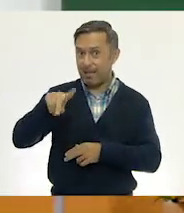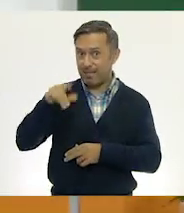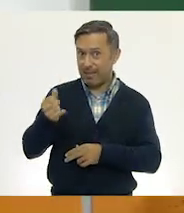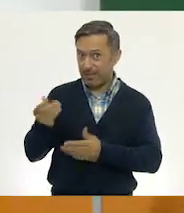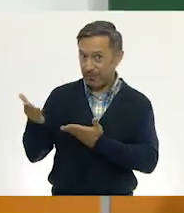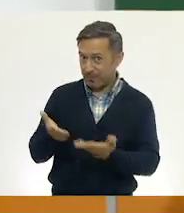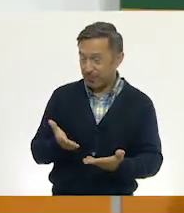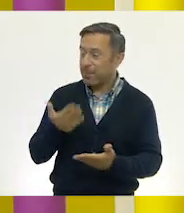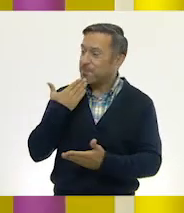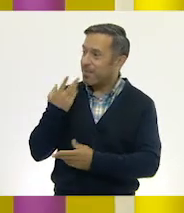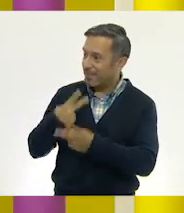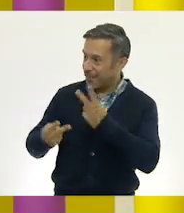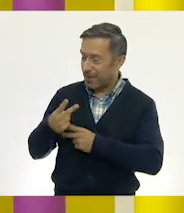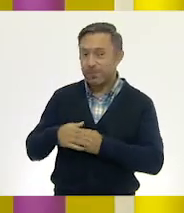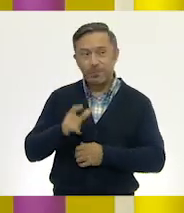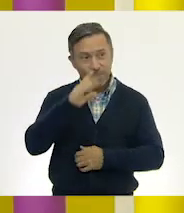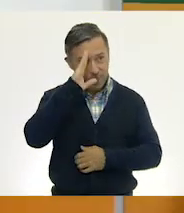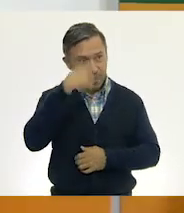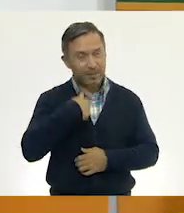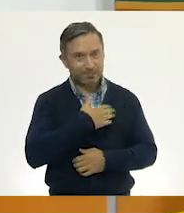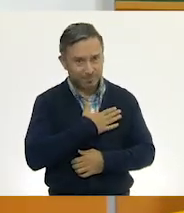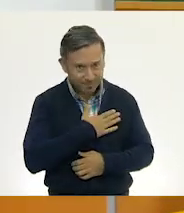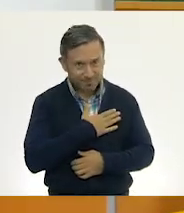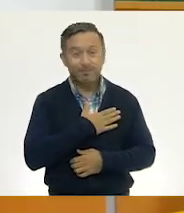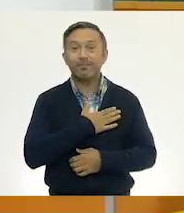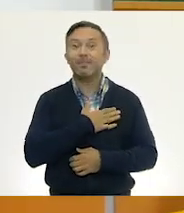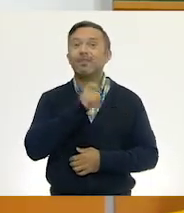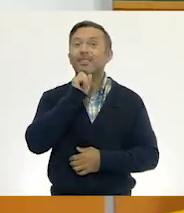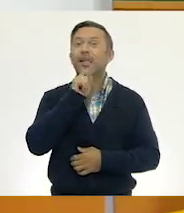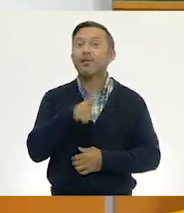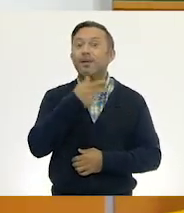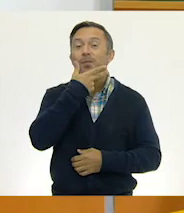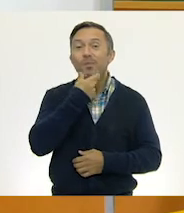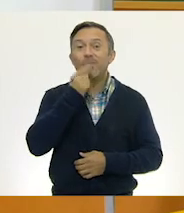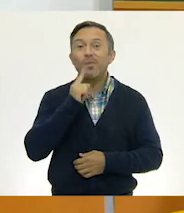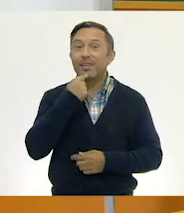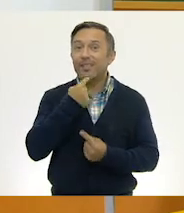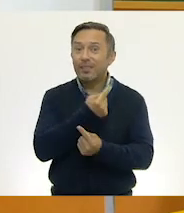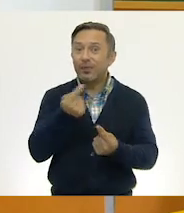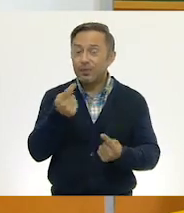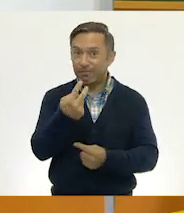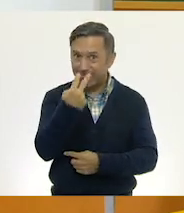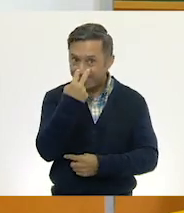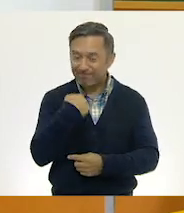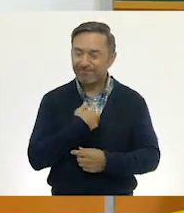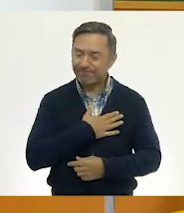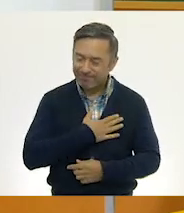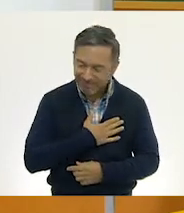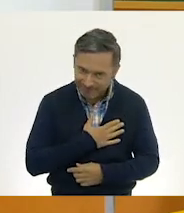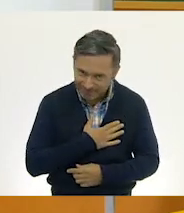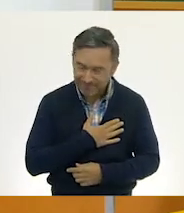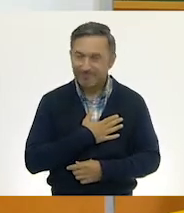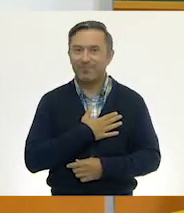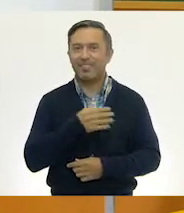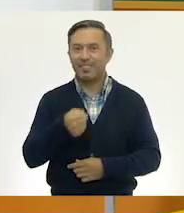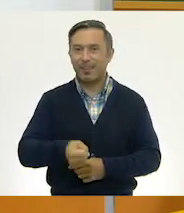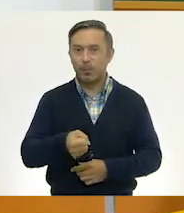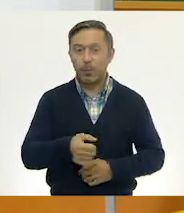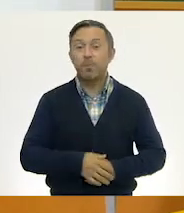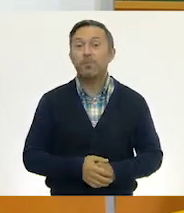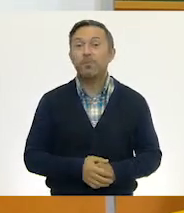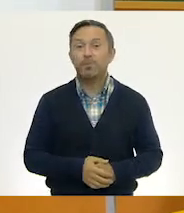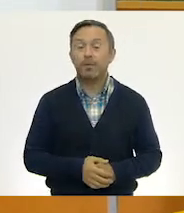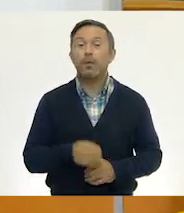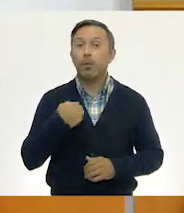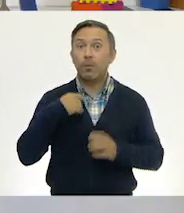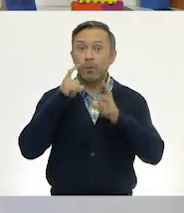Te saludo. Y saludo a nuestros niños y niñas en casa. Déjame quito el cubrebocas para que me escuchen bien